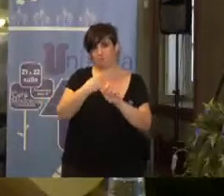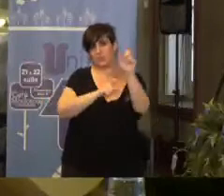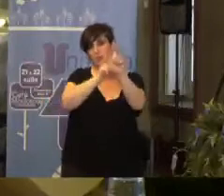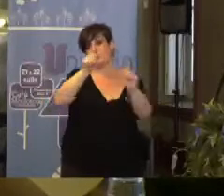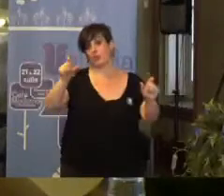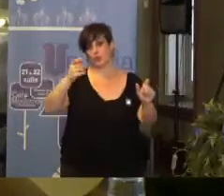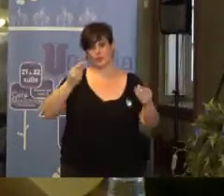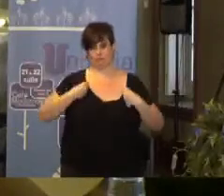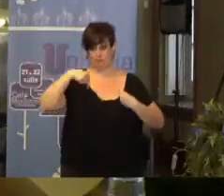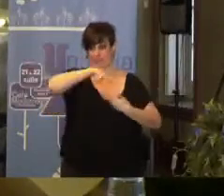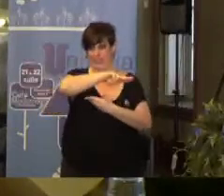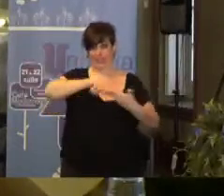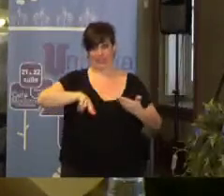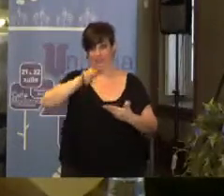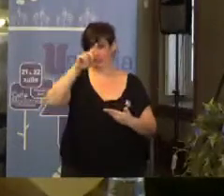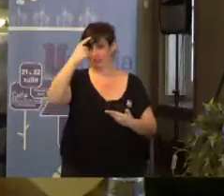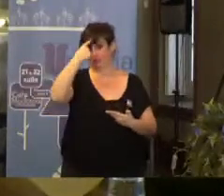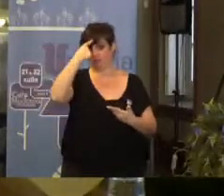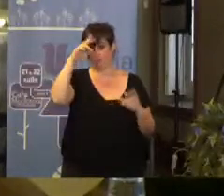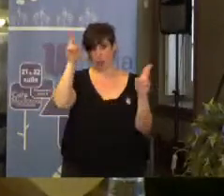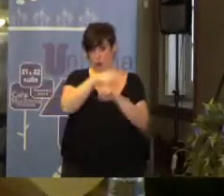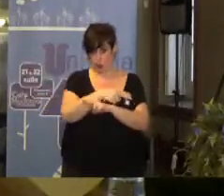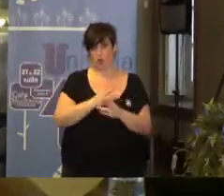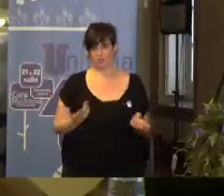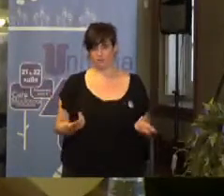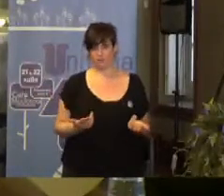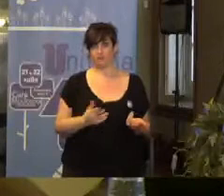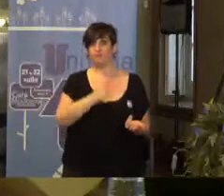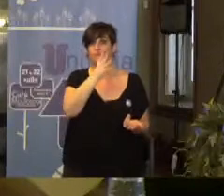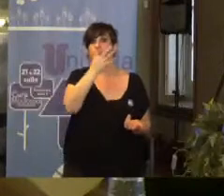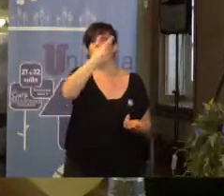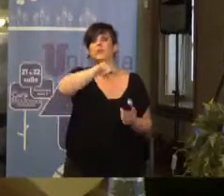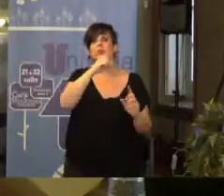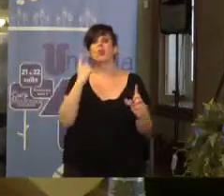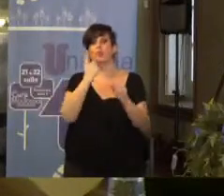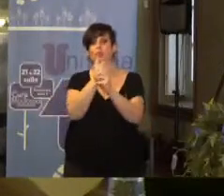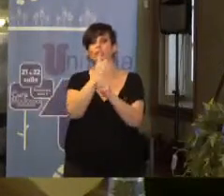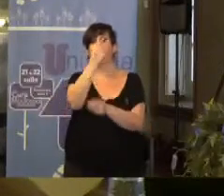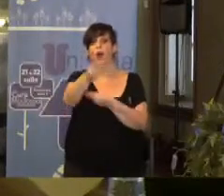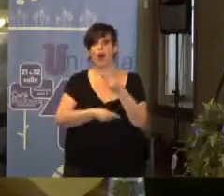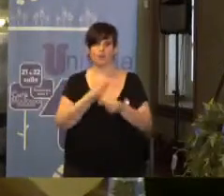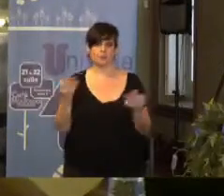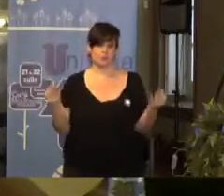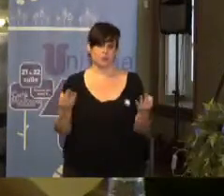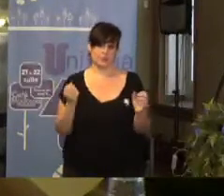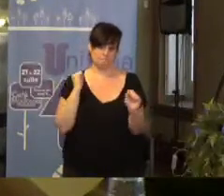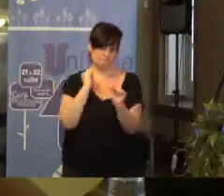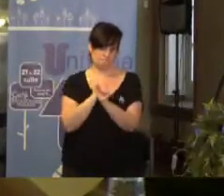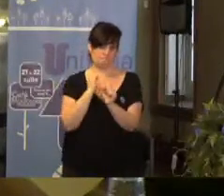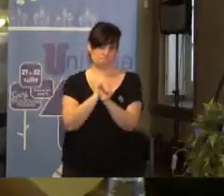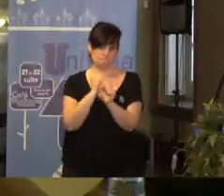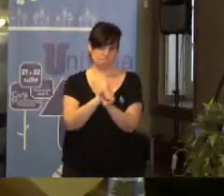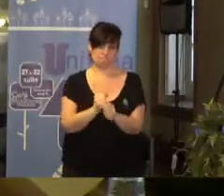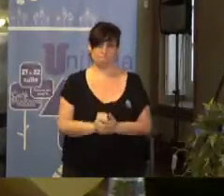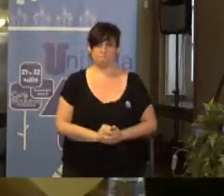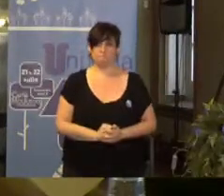galega. Entón, por todo iso e contra todo iso, efectivamente, temos que traballar. E eu